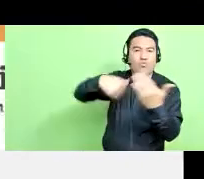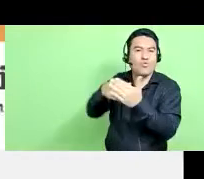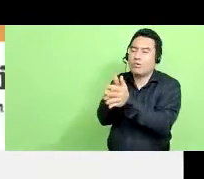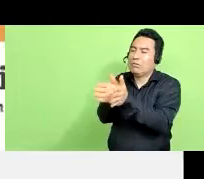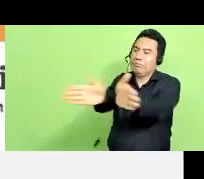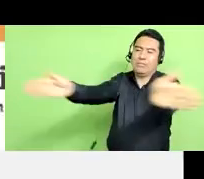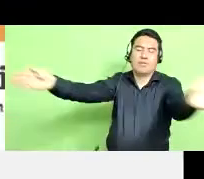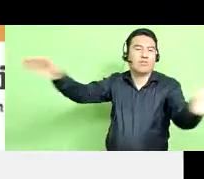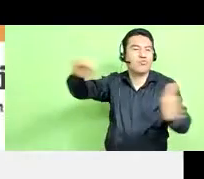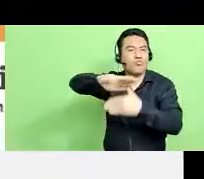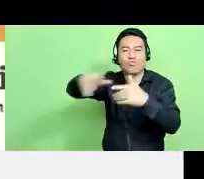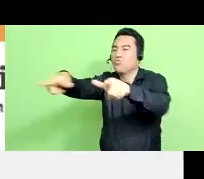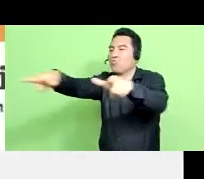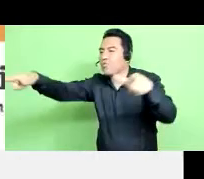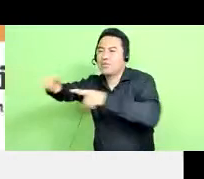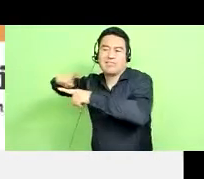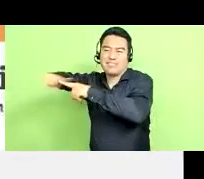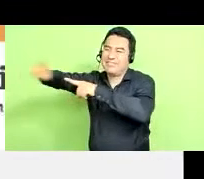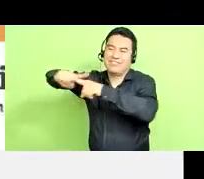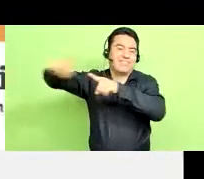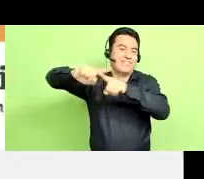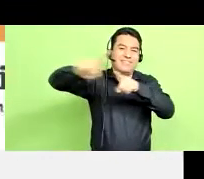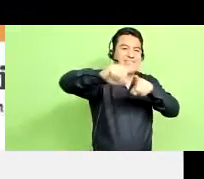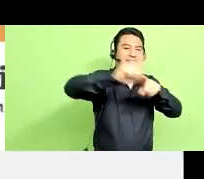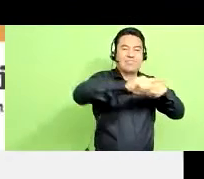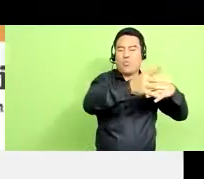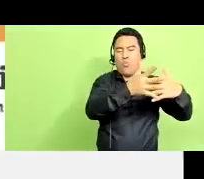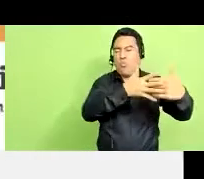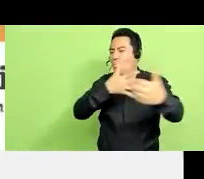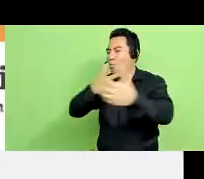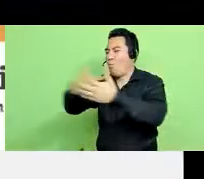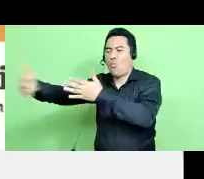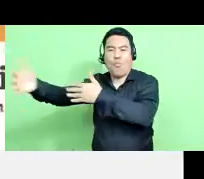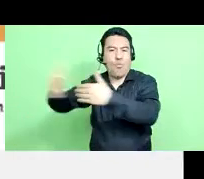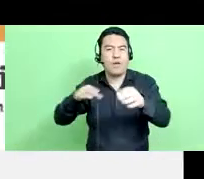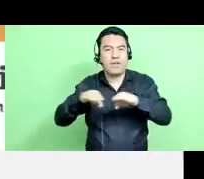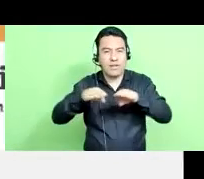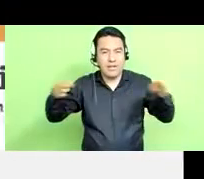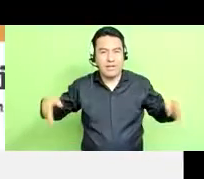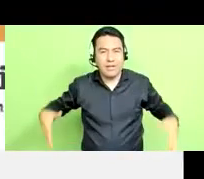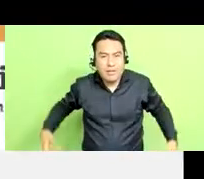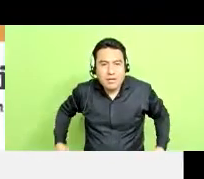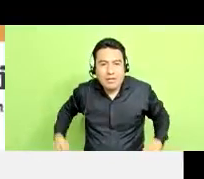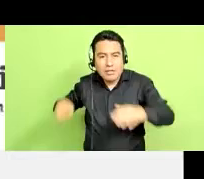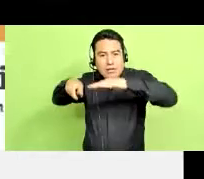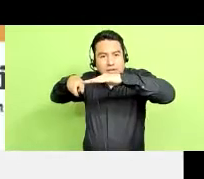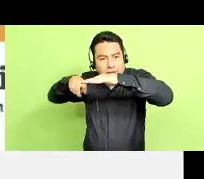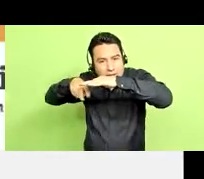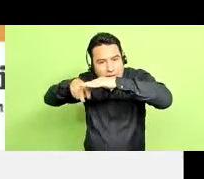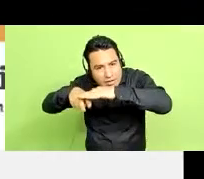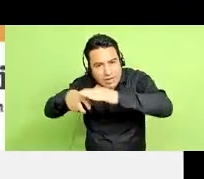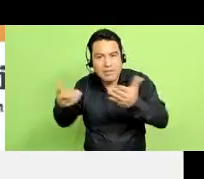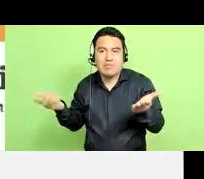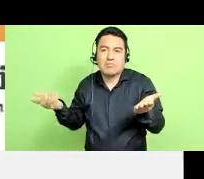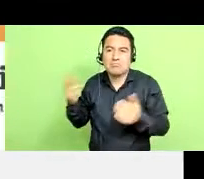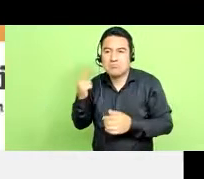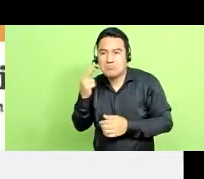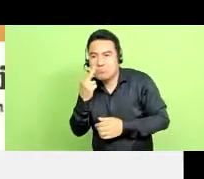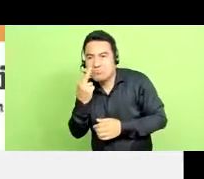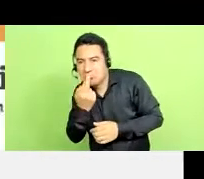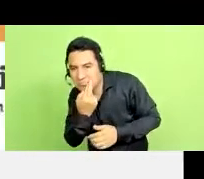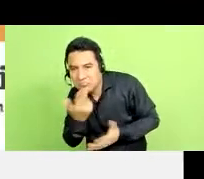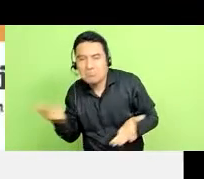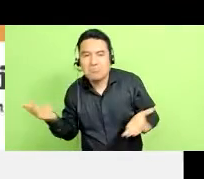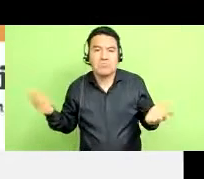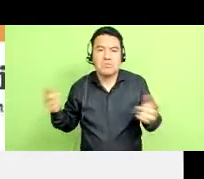espacios sean netamente en diferentes tipologías de edificación ya sea pueden ser espacios comensales en minutos y no